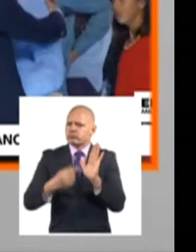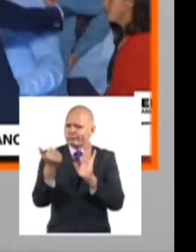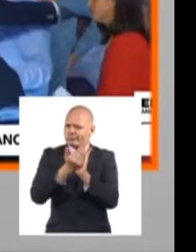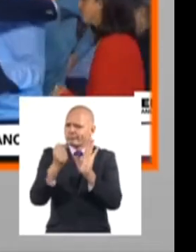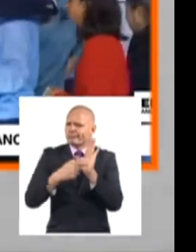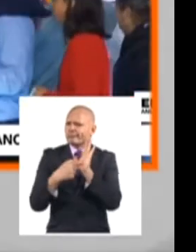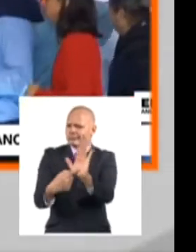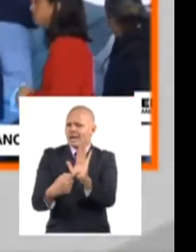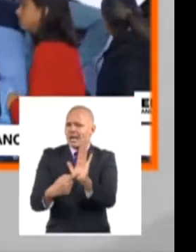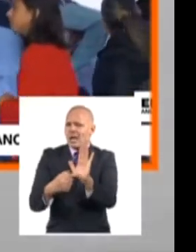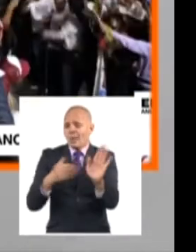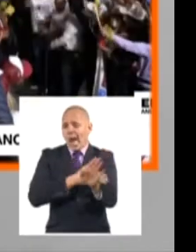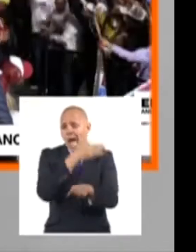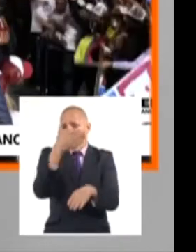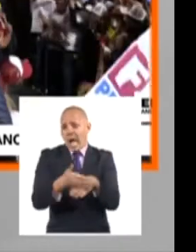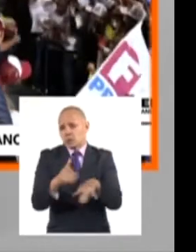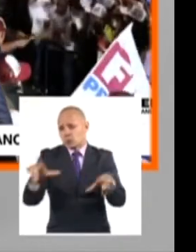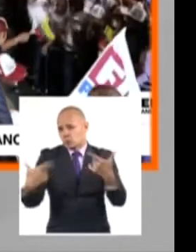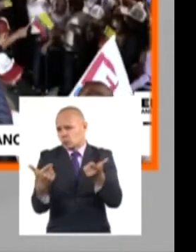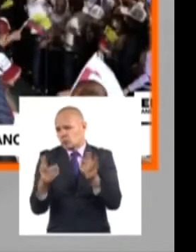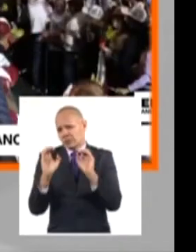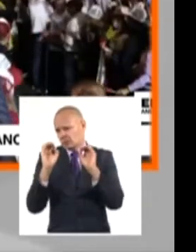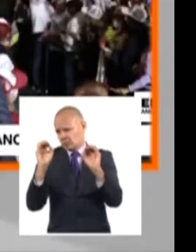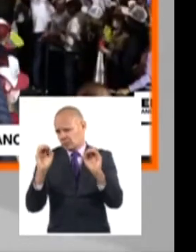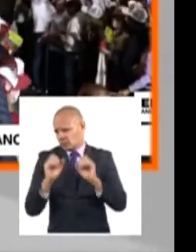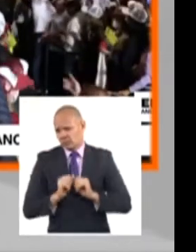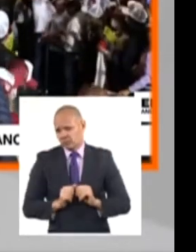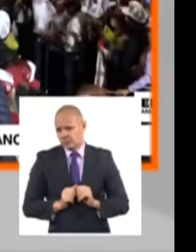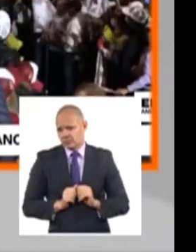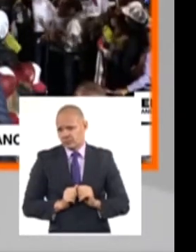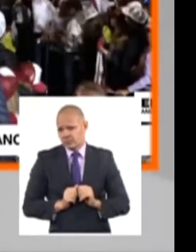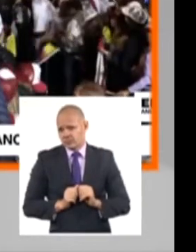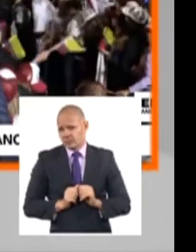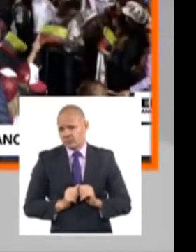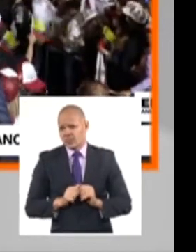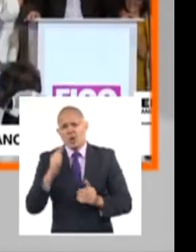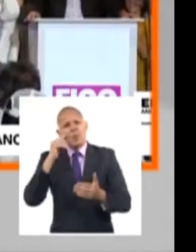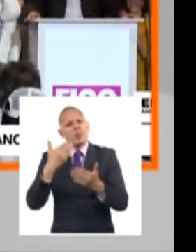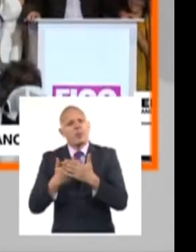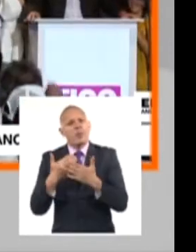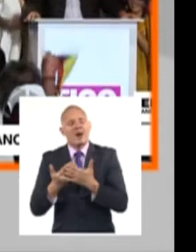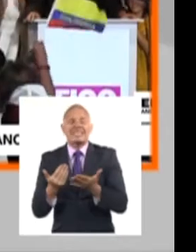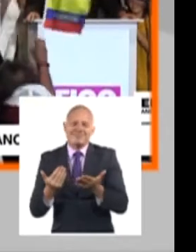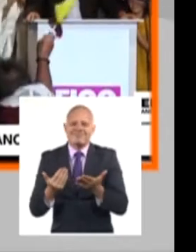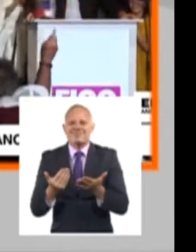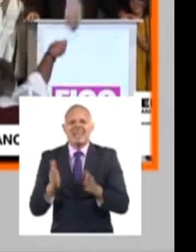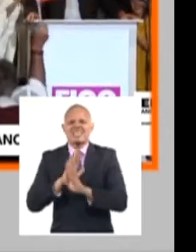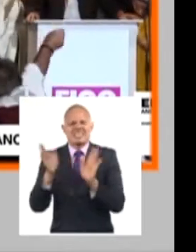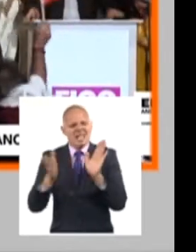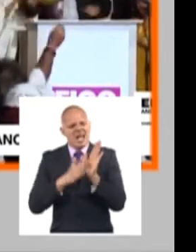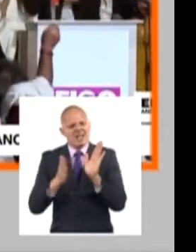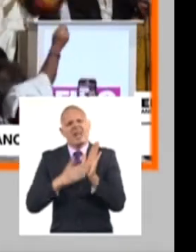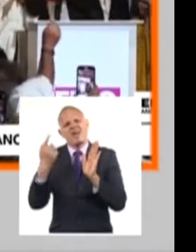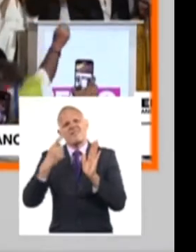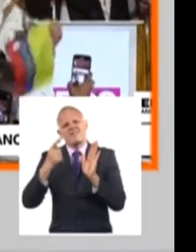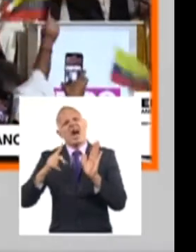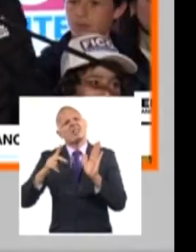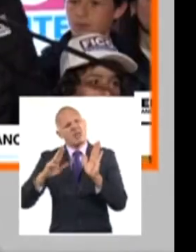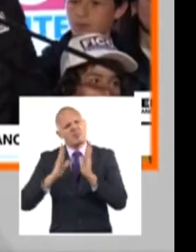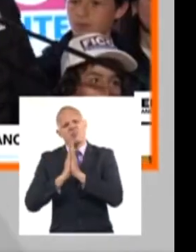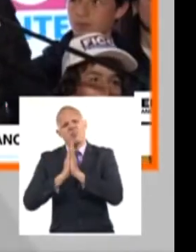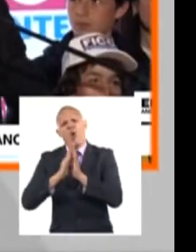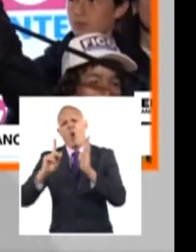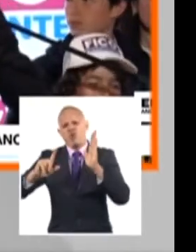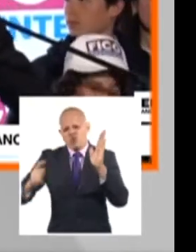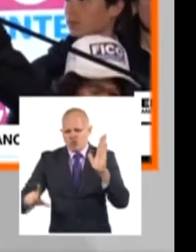cumplimiento yo creo que está demostrando sencillamente la necesidad de que esos acuerdos se cumplan que se atiendan los